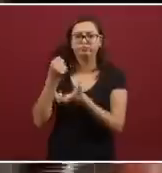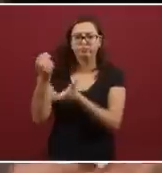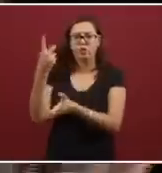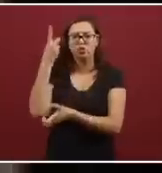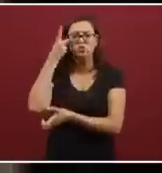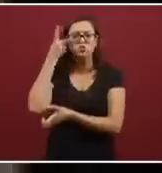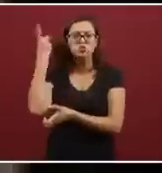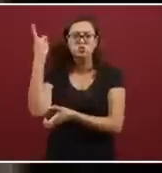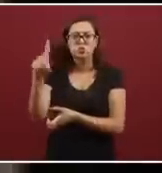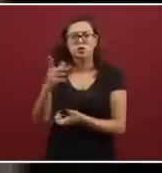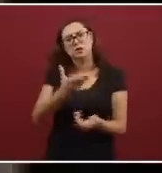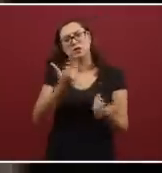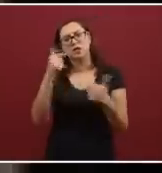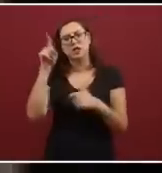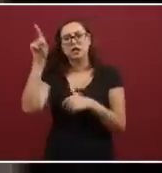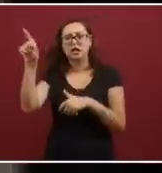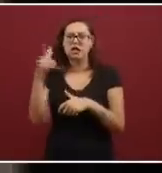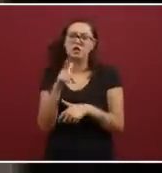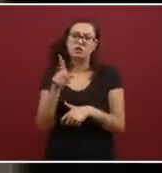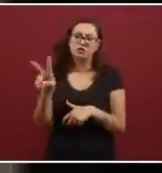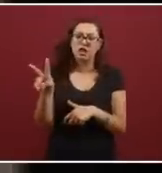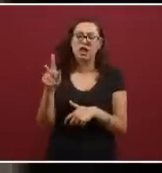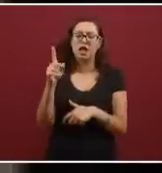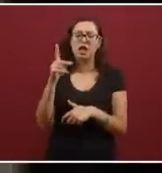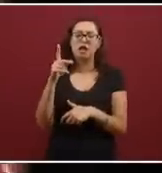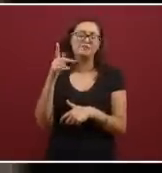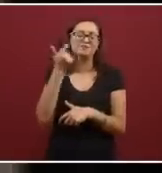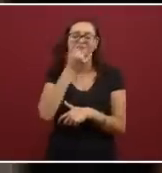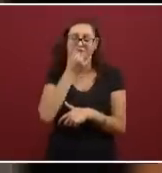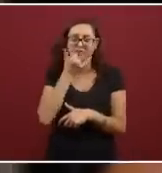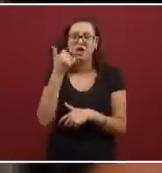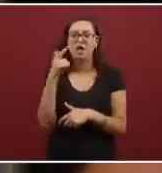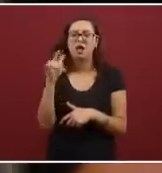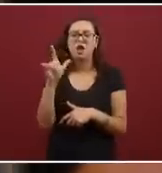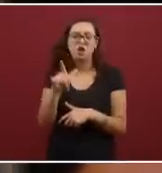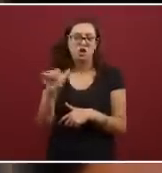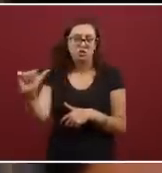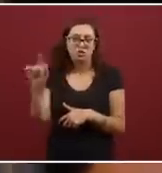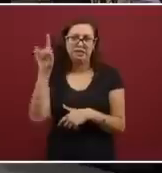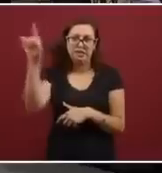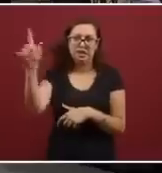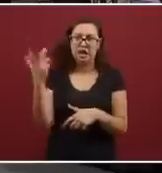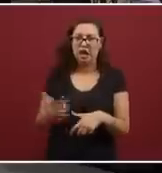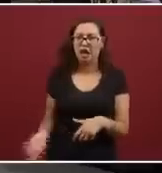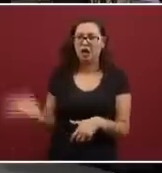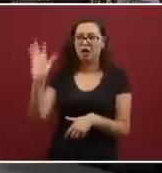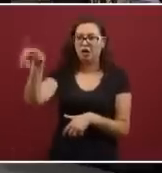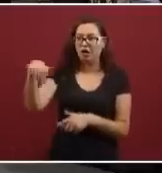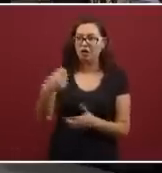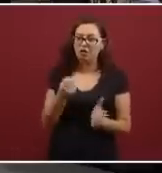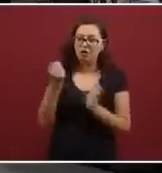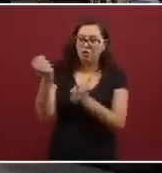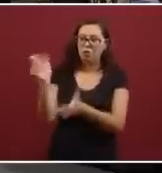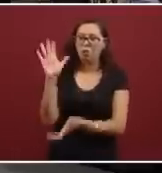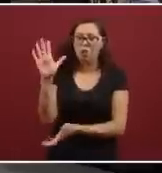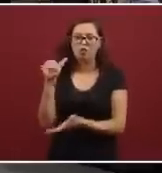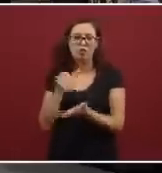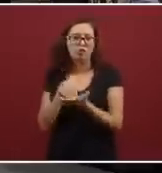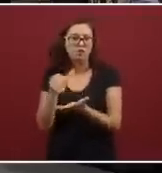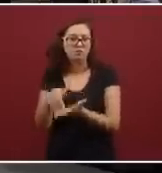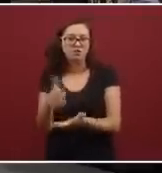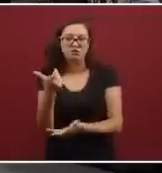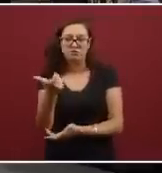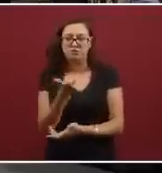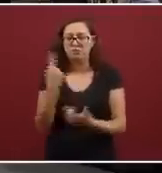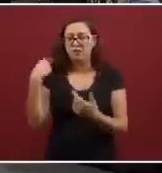lo llevó a ver un partido en Los Ángeles de básquetbol, una adjudicación directa de casi 4,000 millones de pesos para arrendamiento de